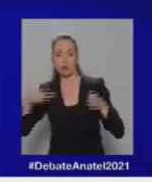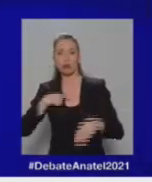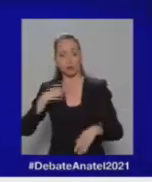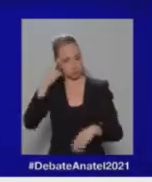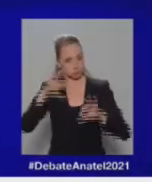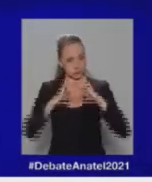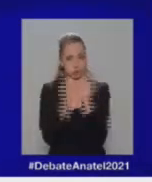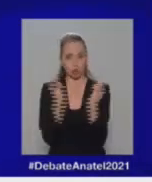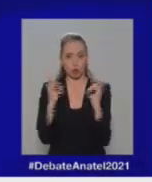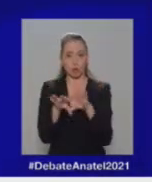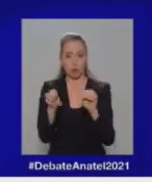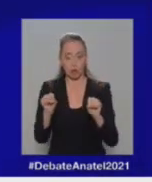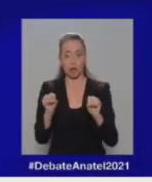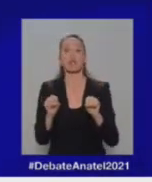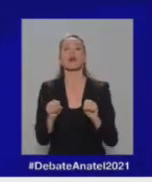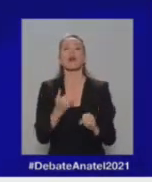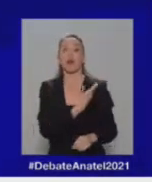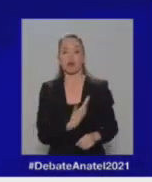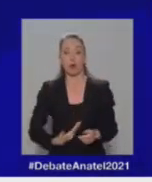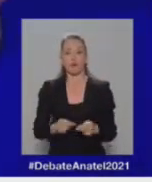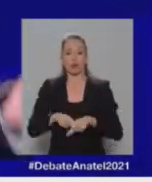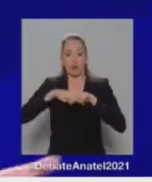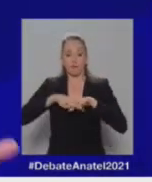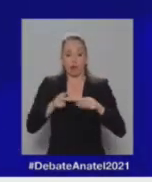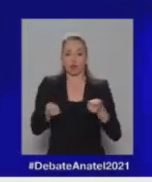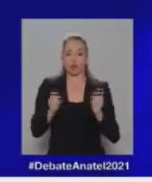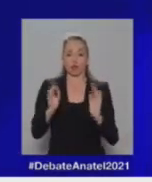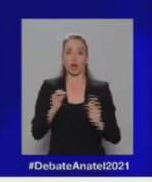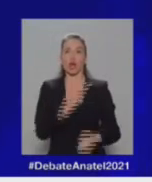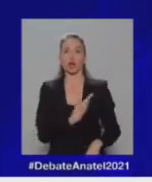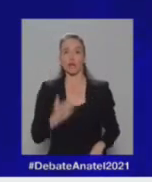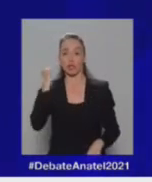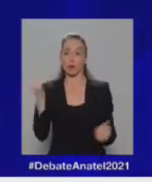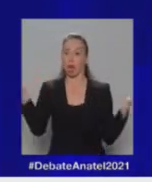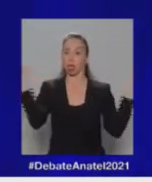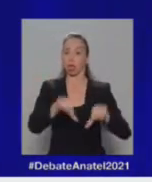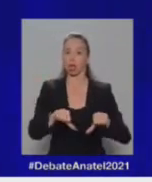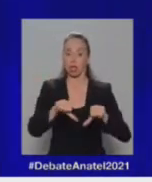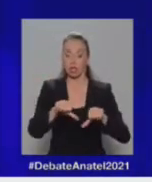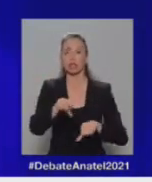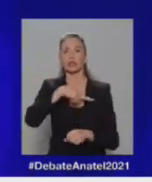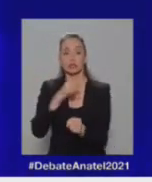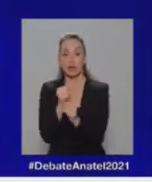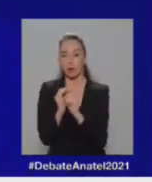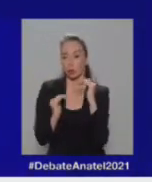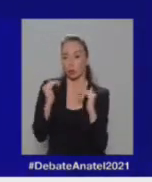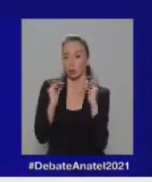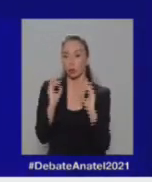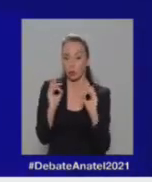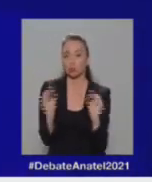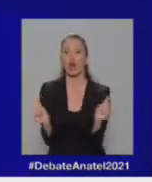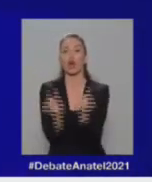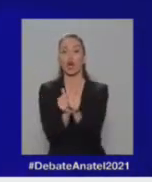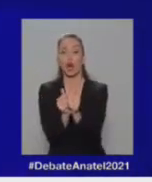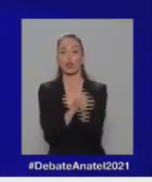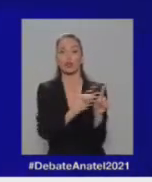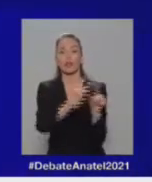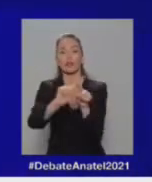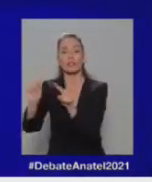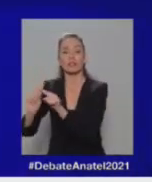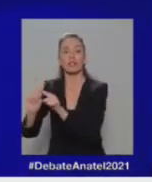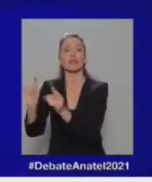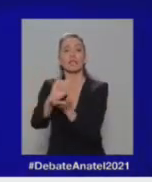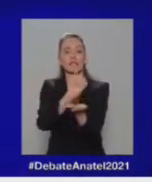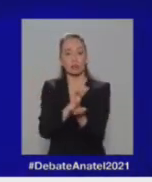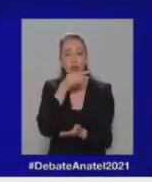dijo: hace dos años hubo quienes nos la jugamos por un acuerdo, sentándonos a la mesa entre quienes pensamos distinto para, gracias a la movilización